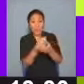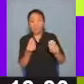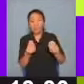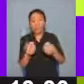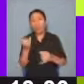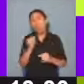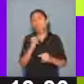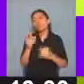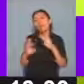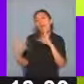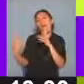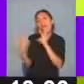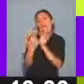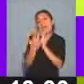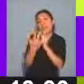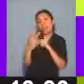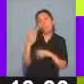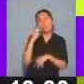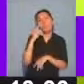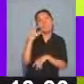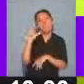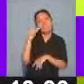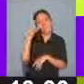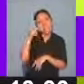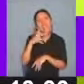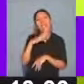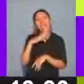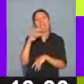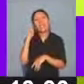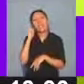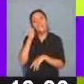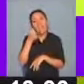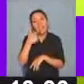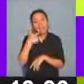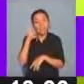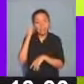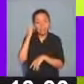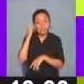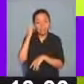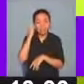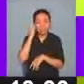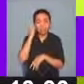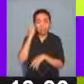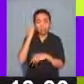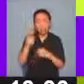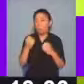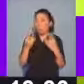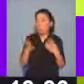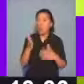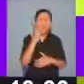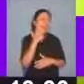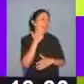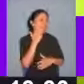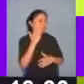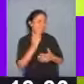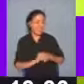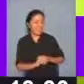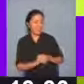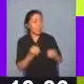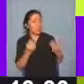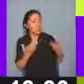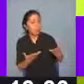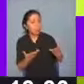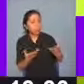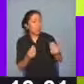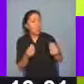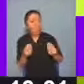Villegas él es informante turístico aquí de la terminal de Ómnibus Emiliano Cómo te va Buenas tardes qué tal Buenas Cómo va Bueno cómo es la Cómo